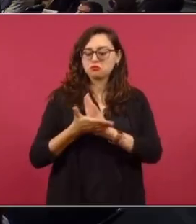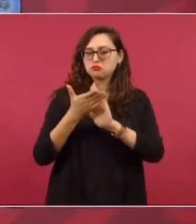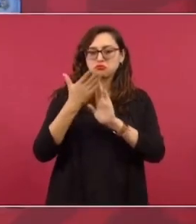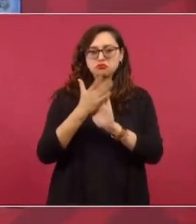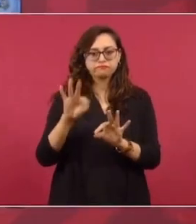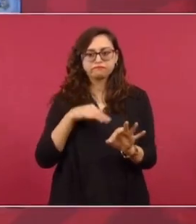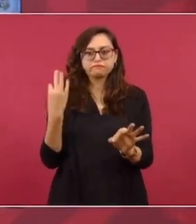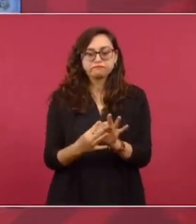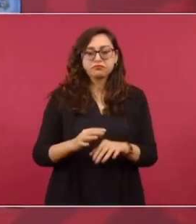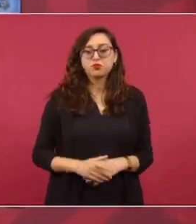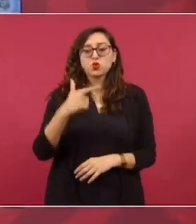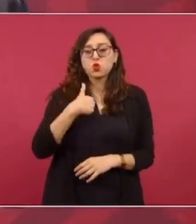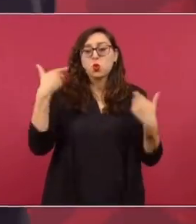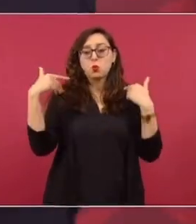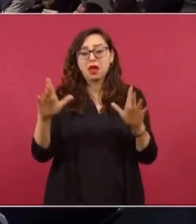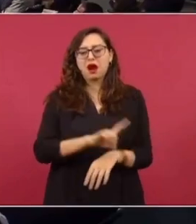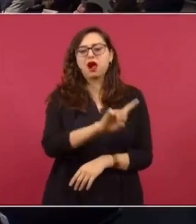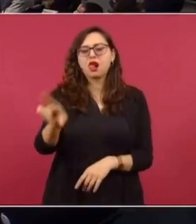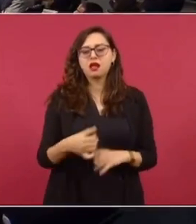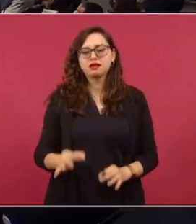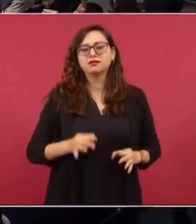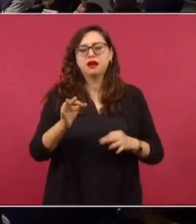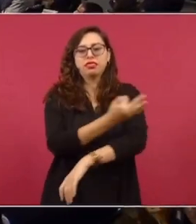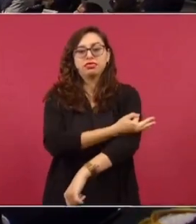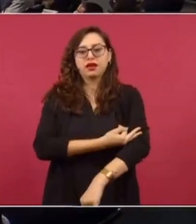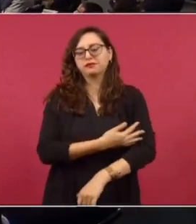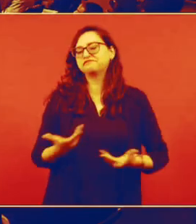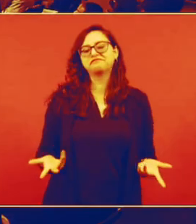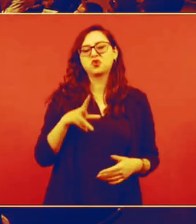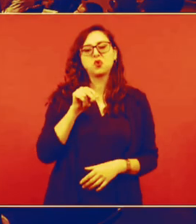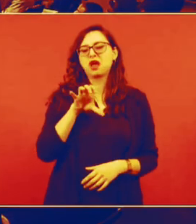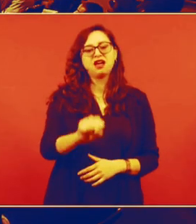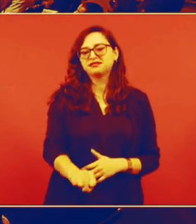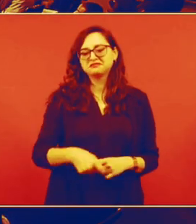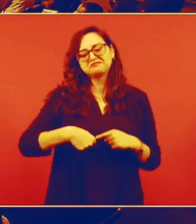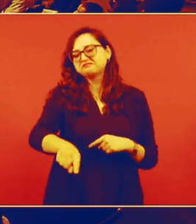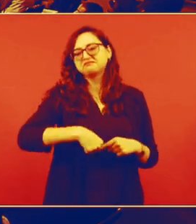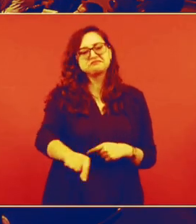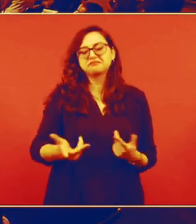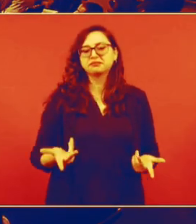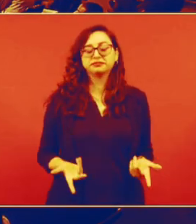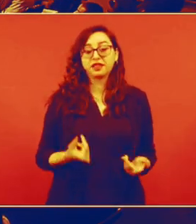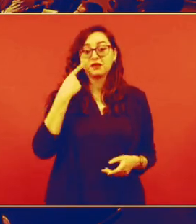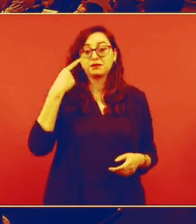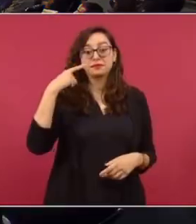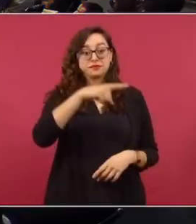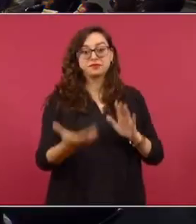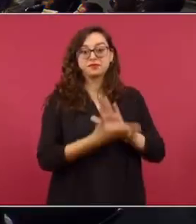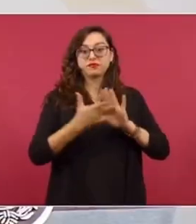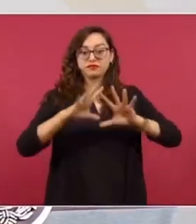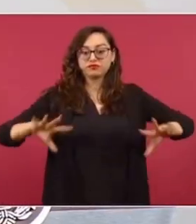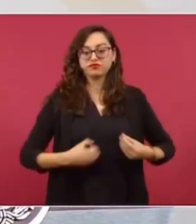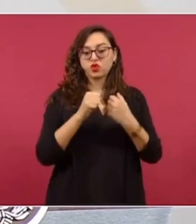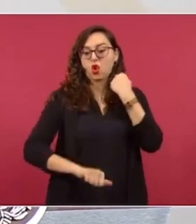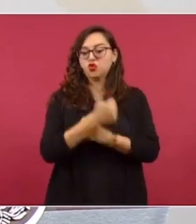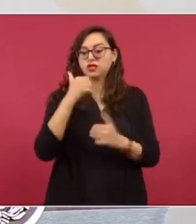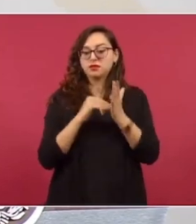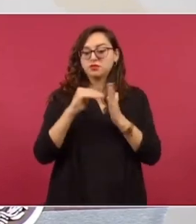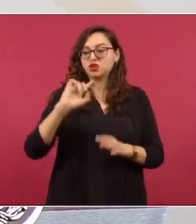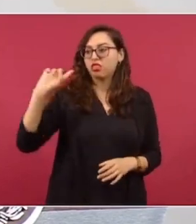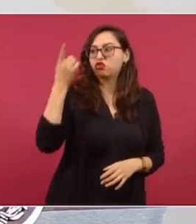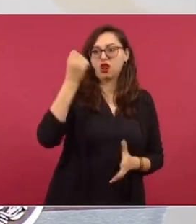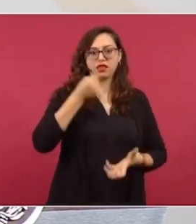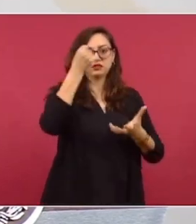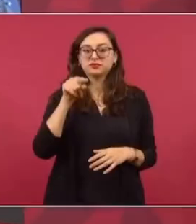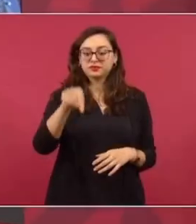No, porque esta obra, que va a significar una inversión de alrededor de 11.000 millones de dólares, si la hiciéramos ahora,